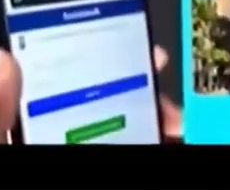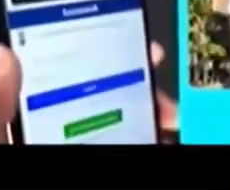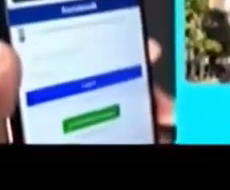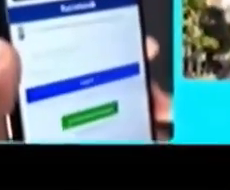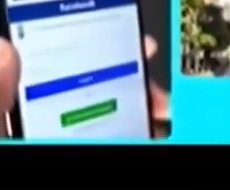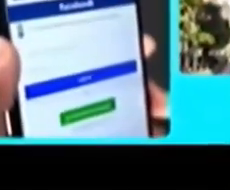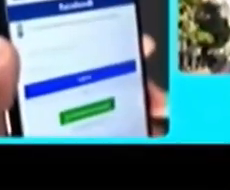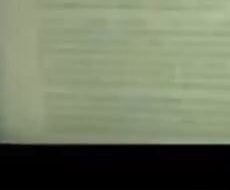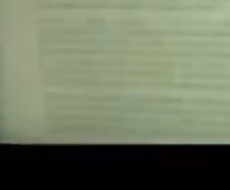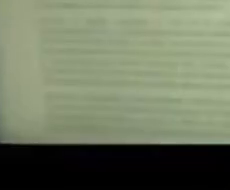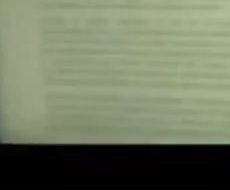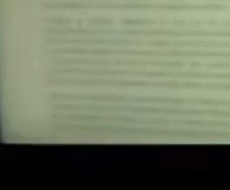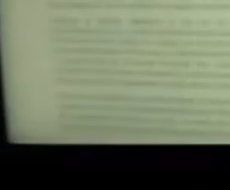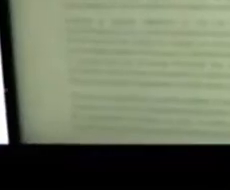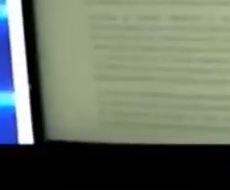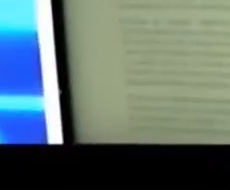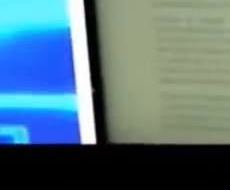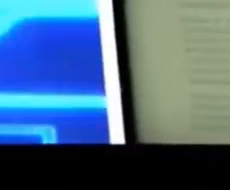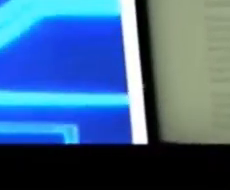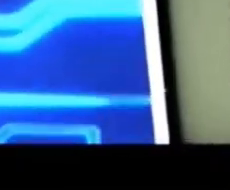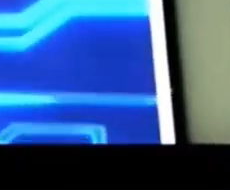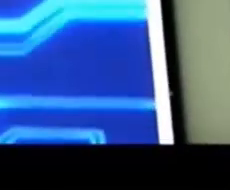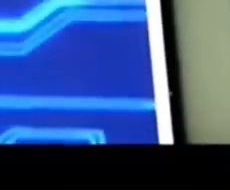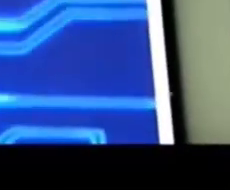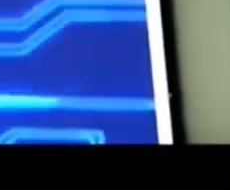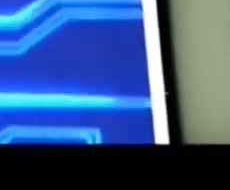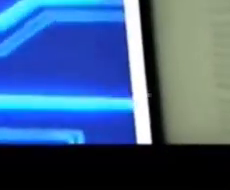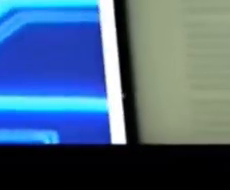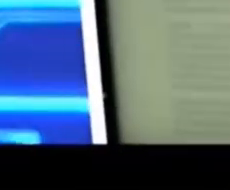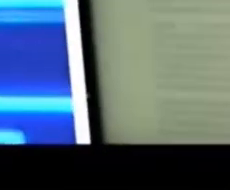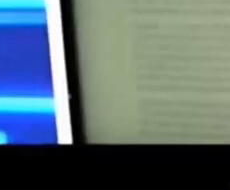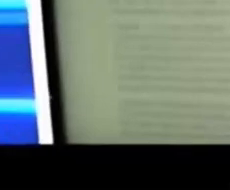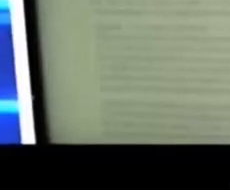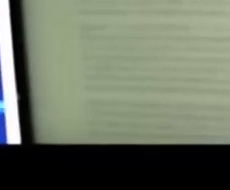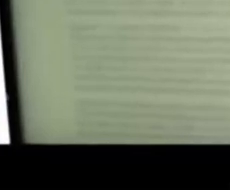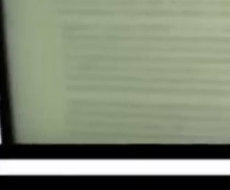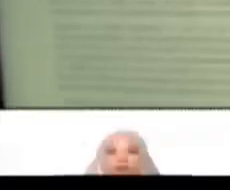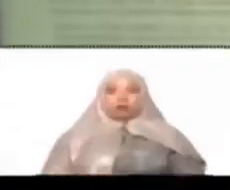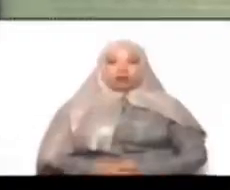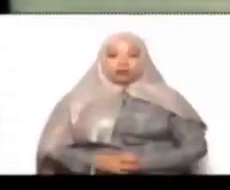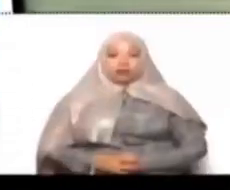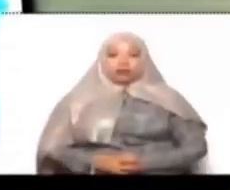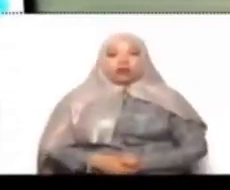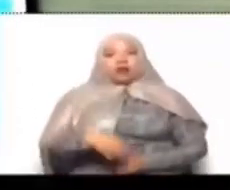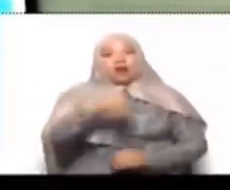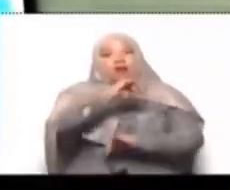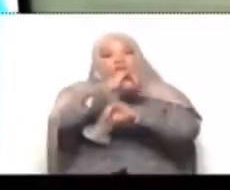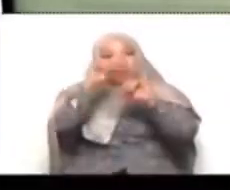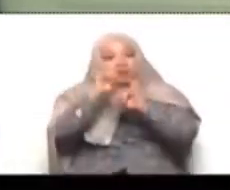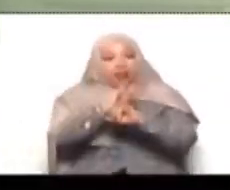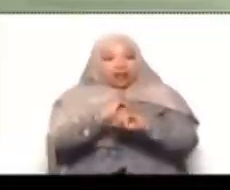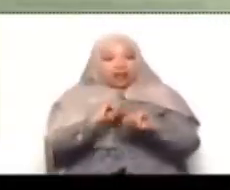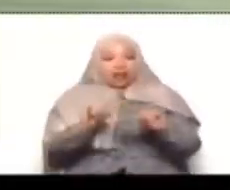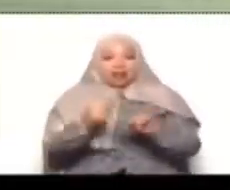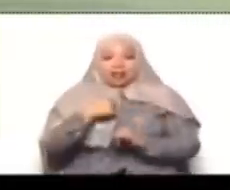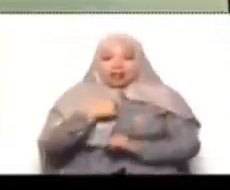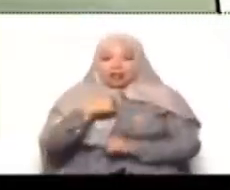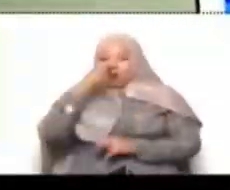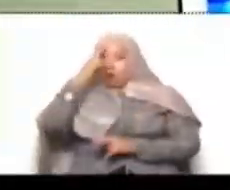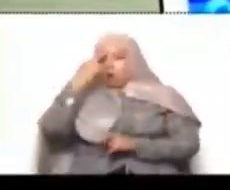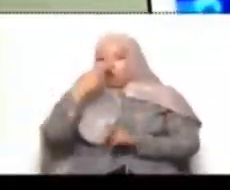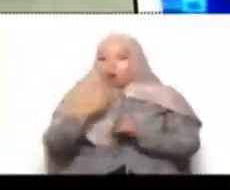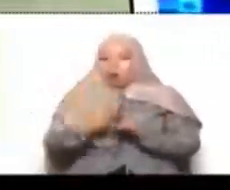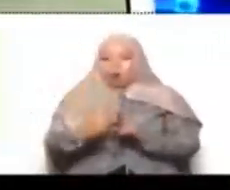Maduro más. Bueno, presidente, muy feliz y honrado de estar nuevamente aquí, acompañándole en